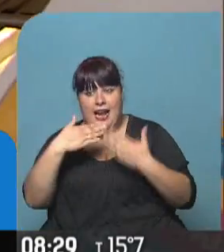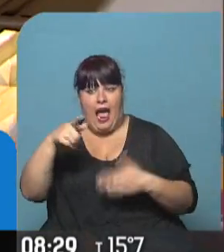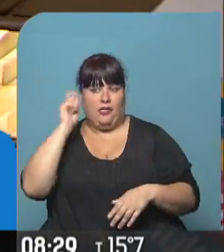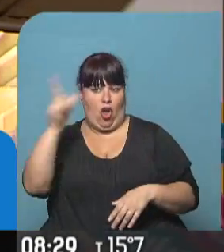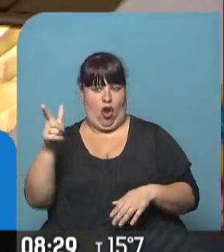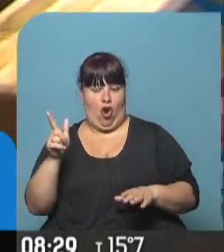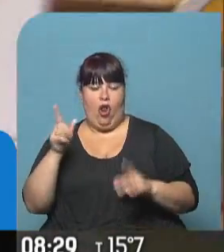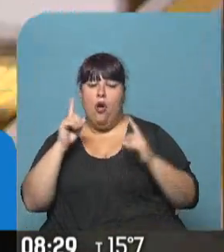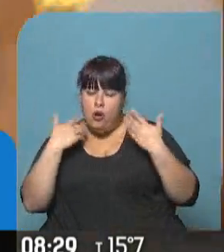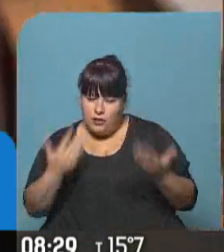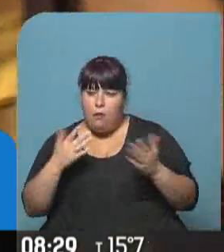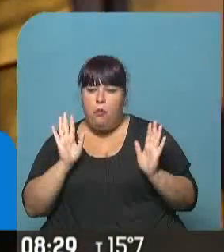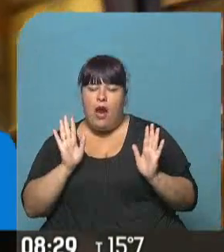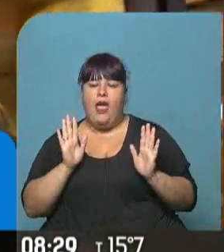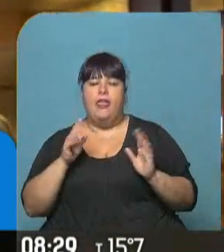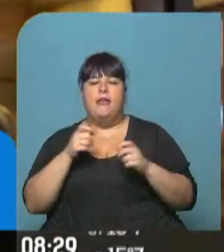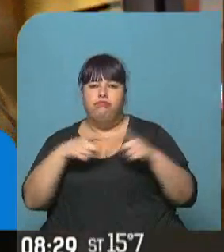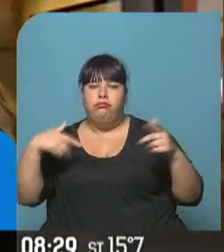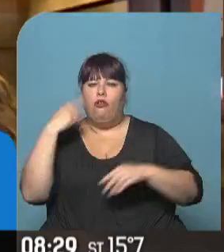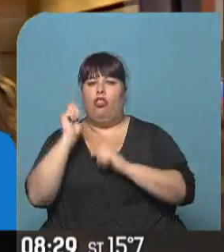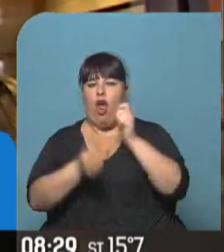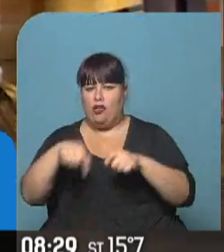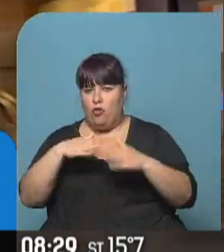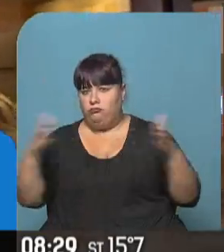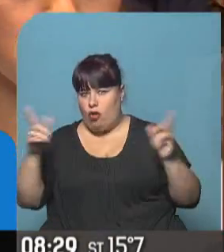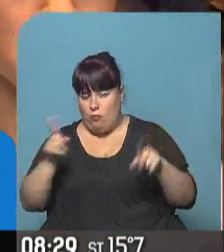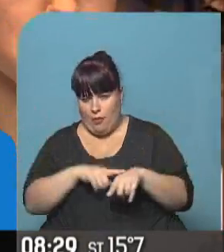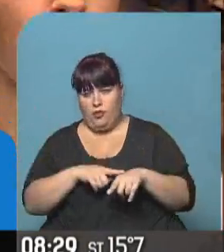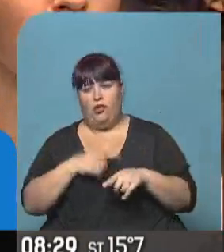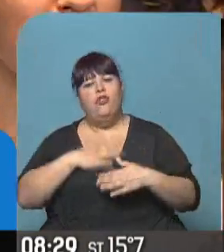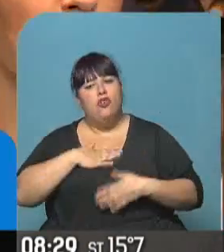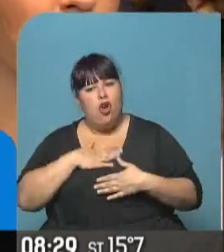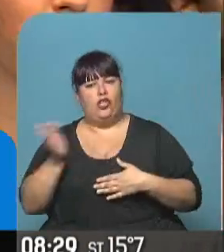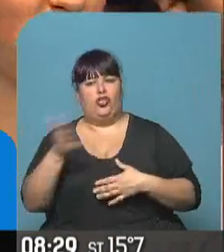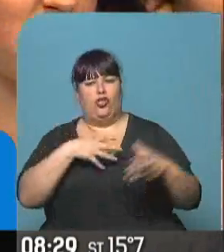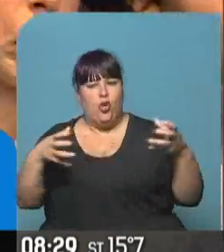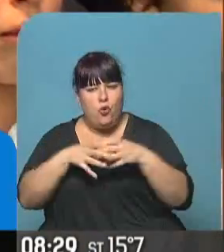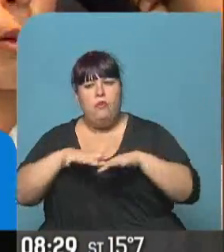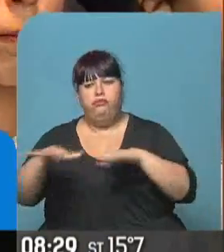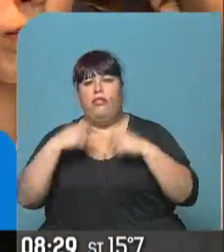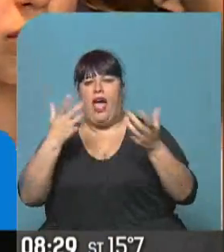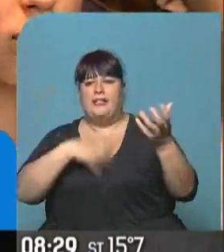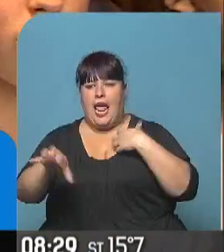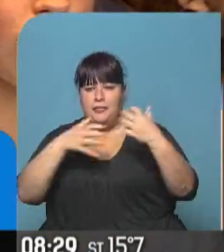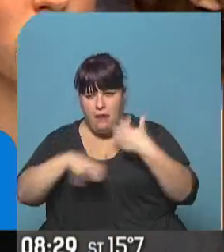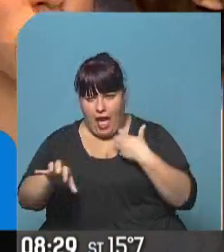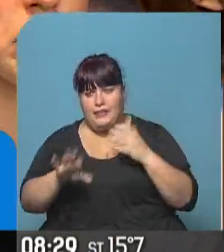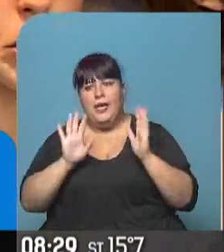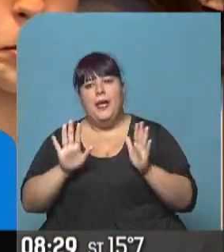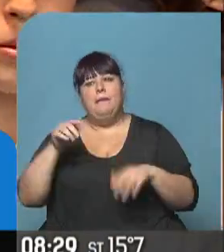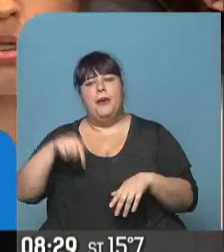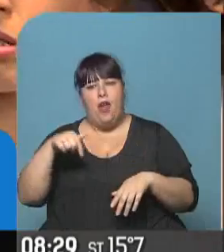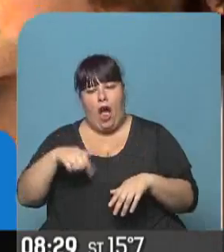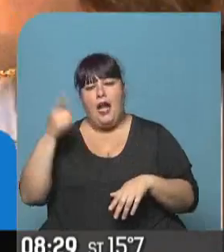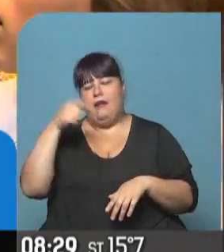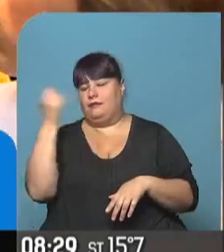y también es posible que han aumentado los donantes todavía por todo esto celebramos que todo este movimiento generó muchos trasplantes pero ahora venimos